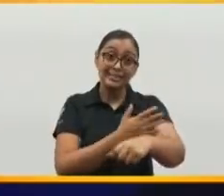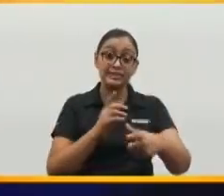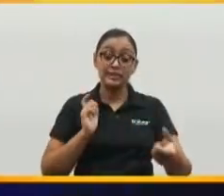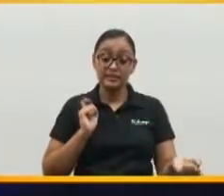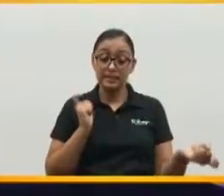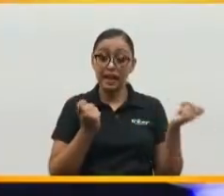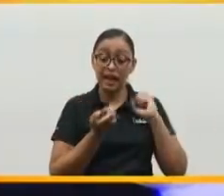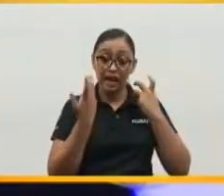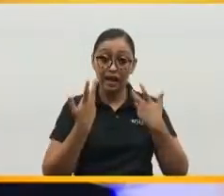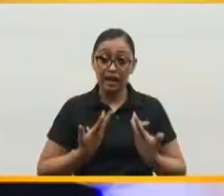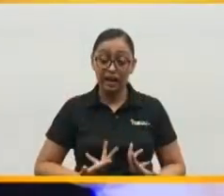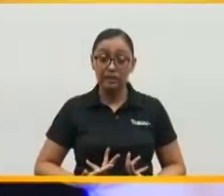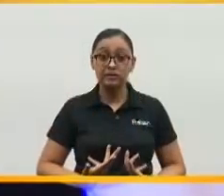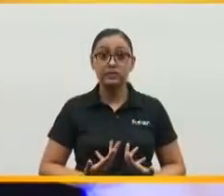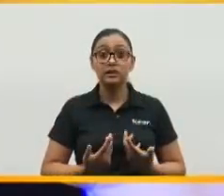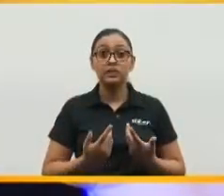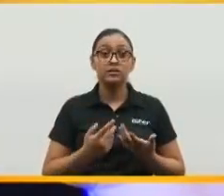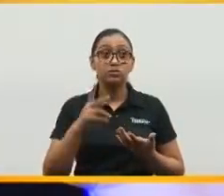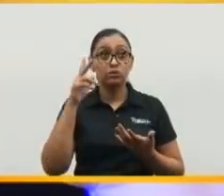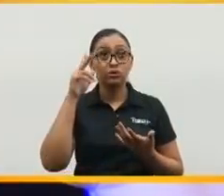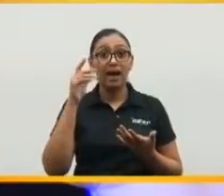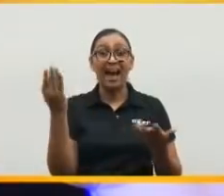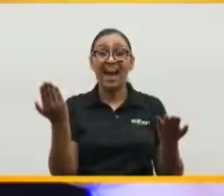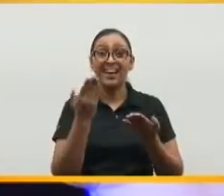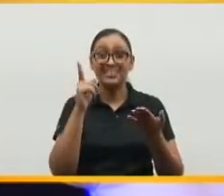tiene que ver con pruebas o exámenes.